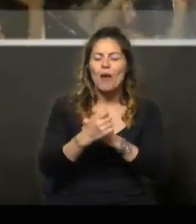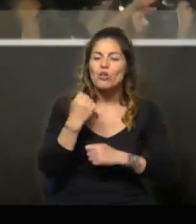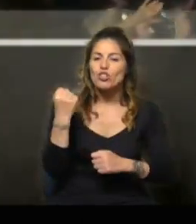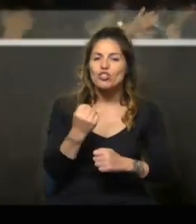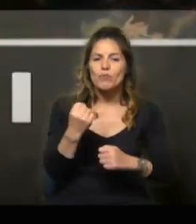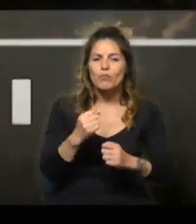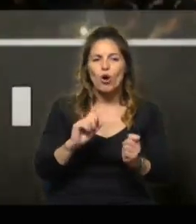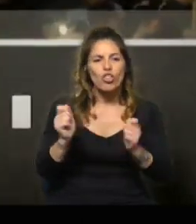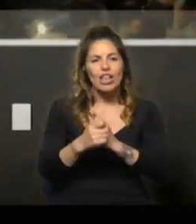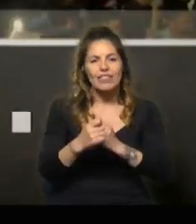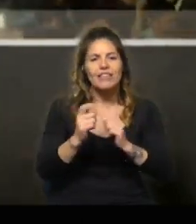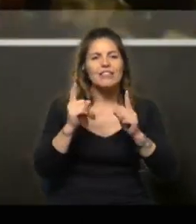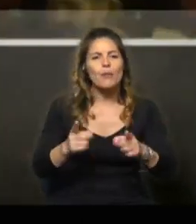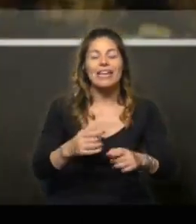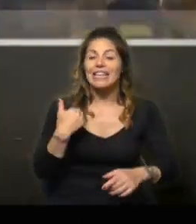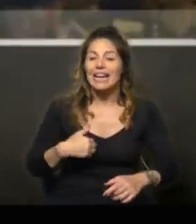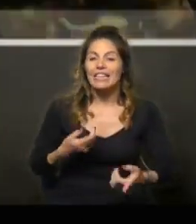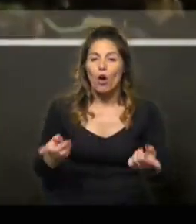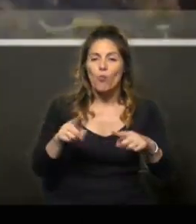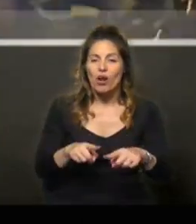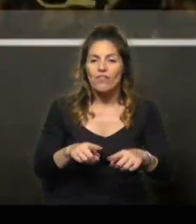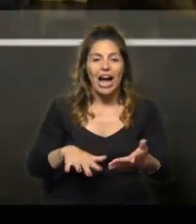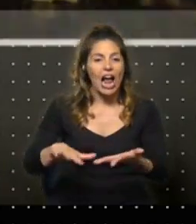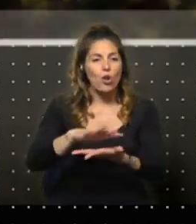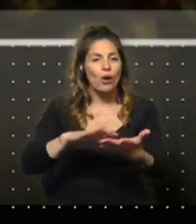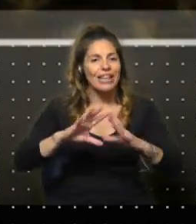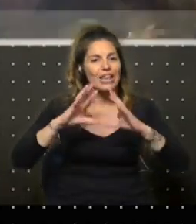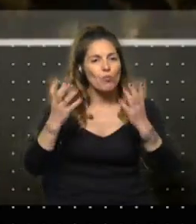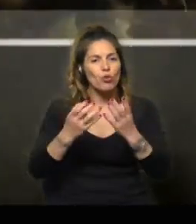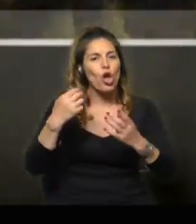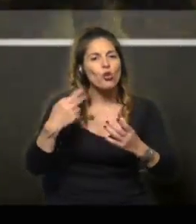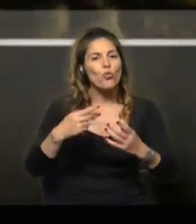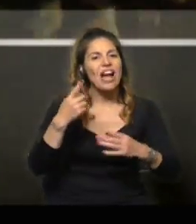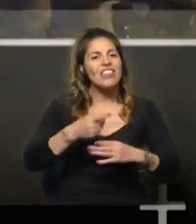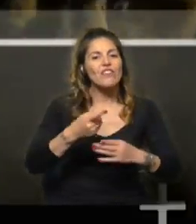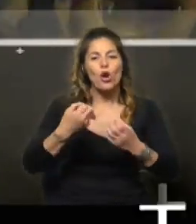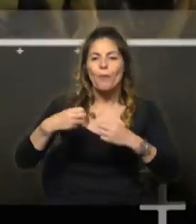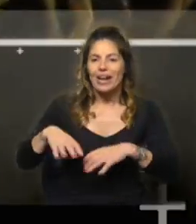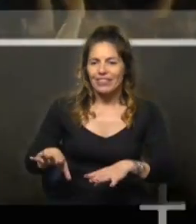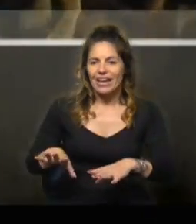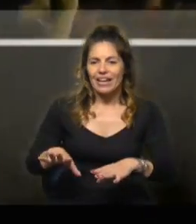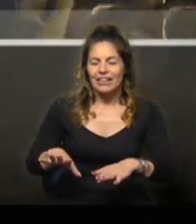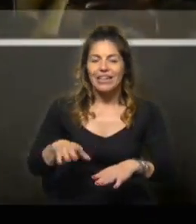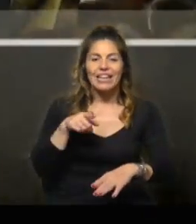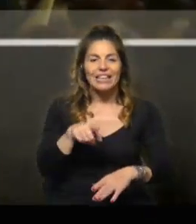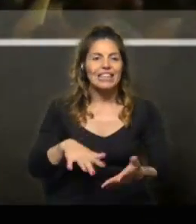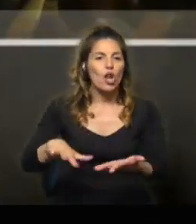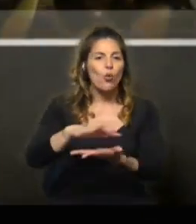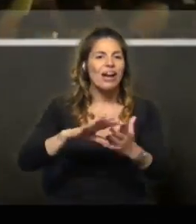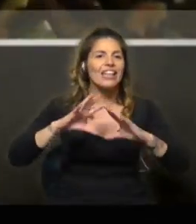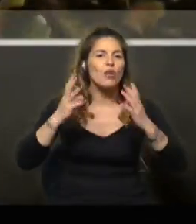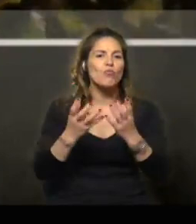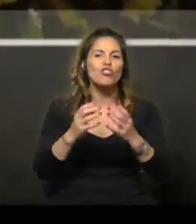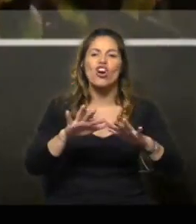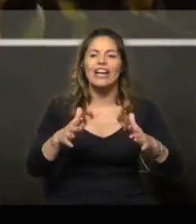eh Y bueno de que Argentina vuelva a ocupar el lugar en el mundo que Nunca debió haber perdido no este Álvaro este lugar en el mundo que